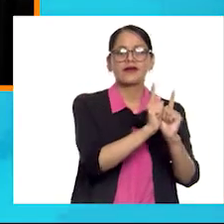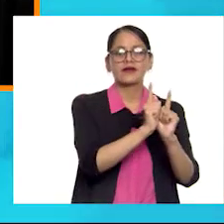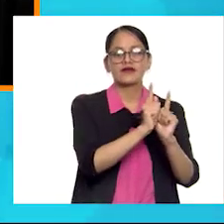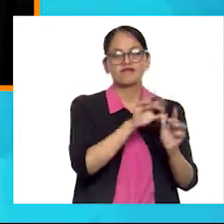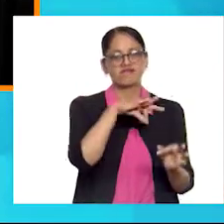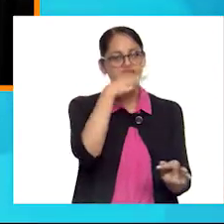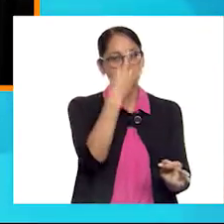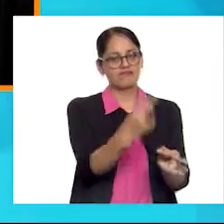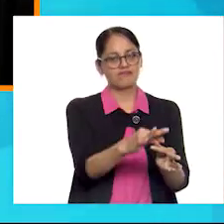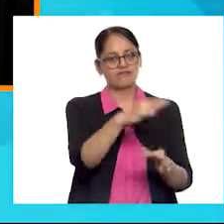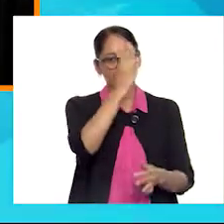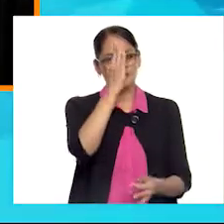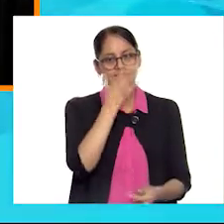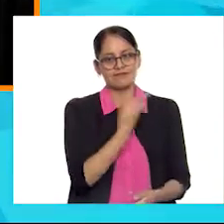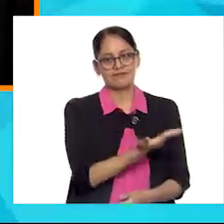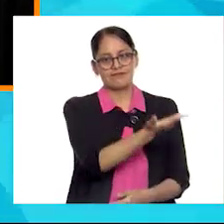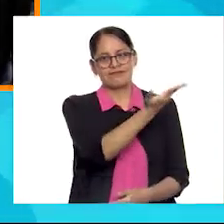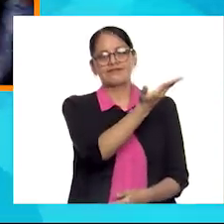cumpliendo su misión.